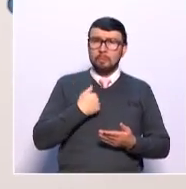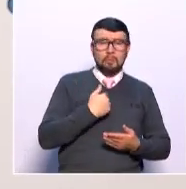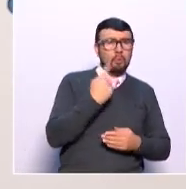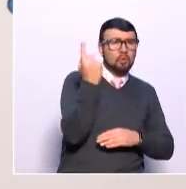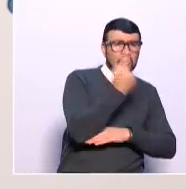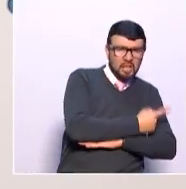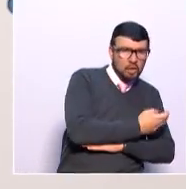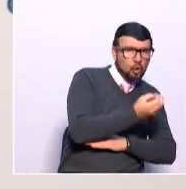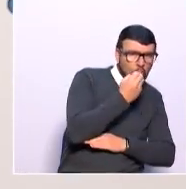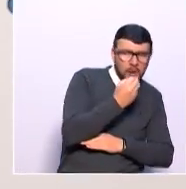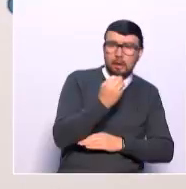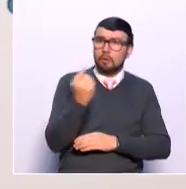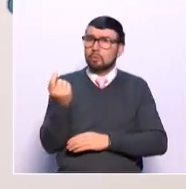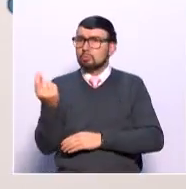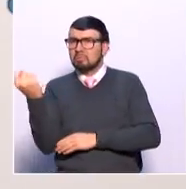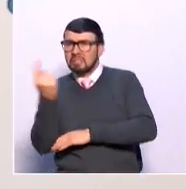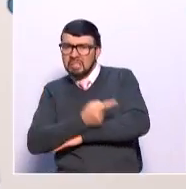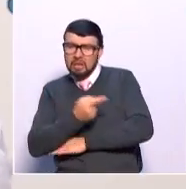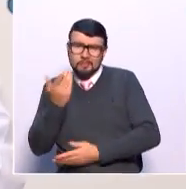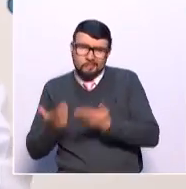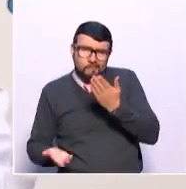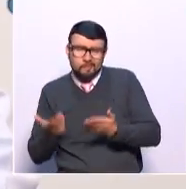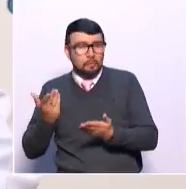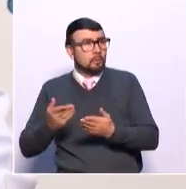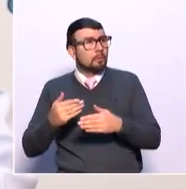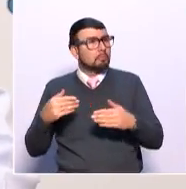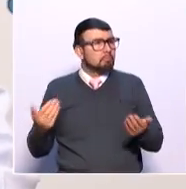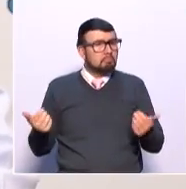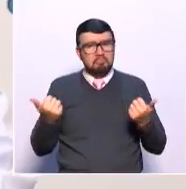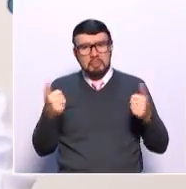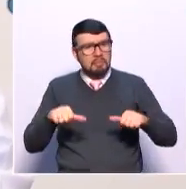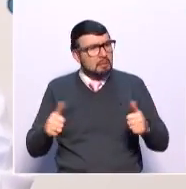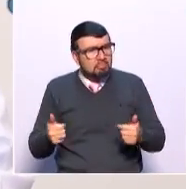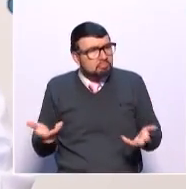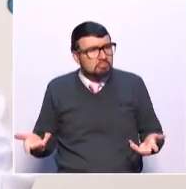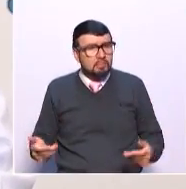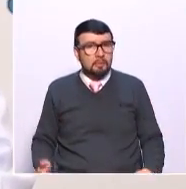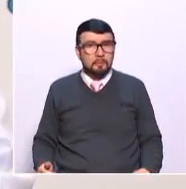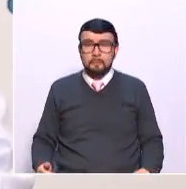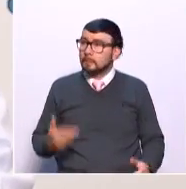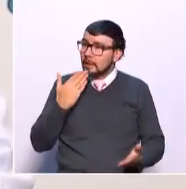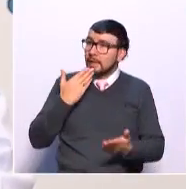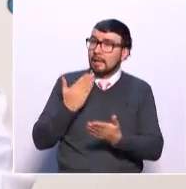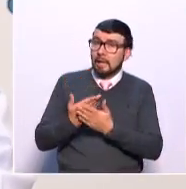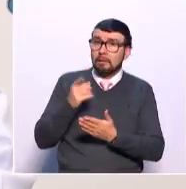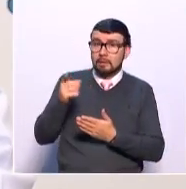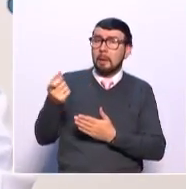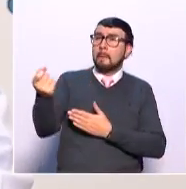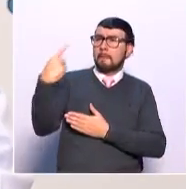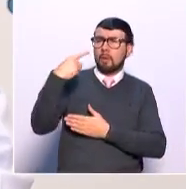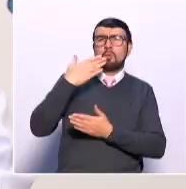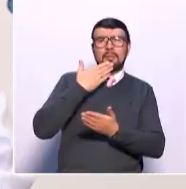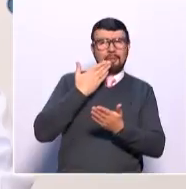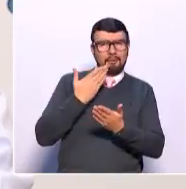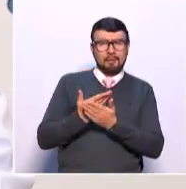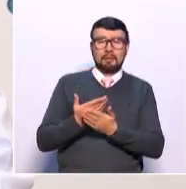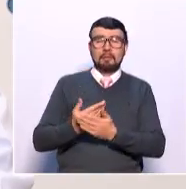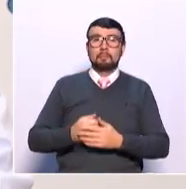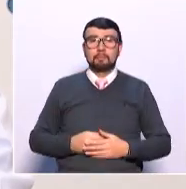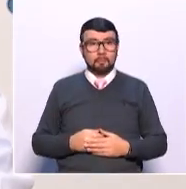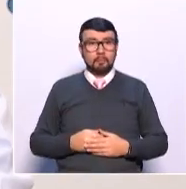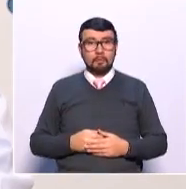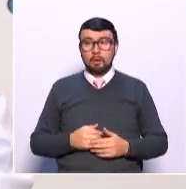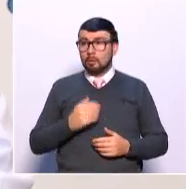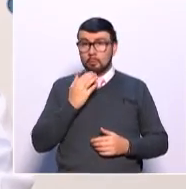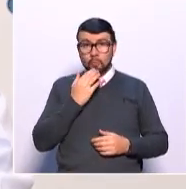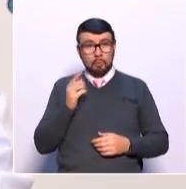saben ustedes del tema y mucho y le agradezco su pregunta a jaime porque si todos